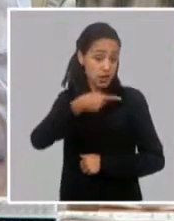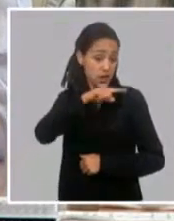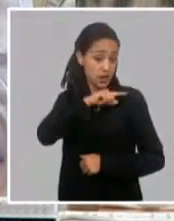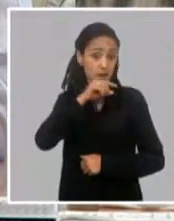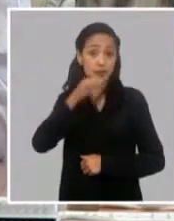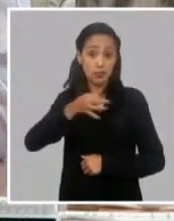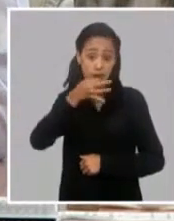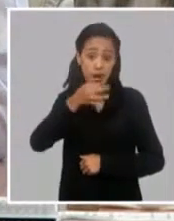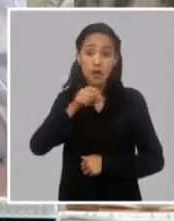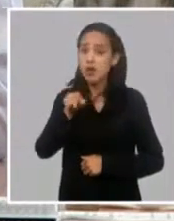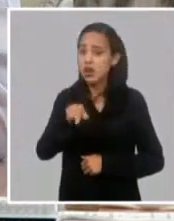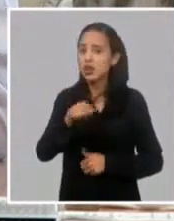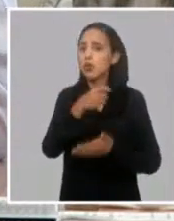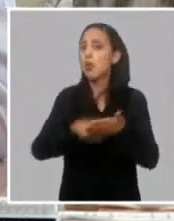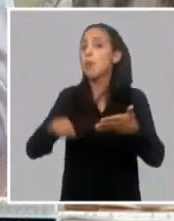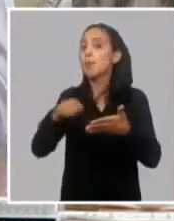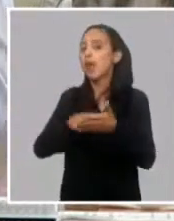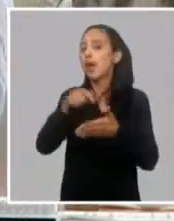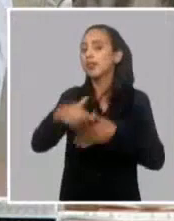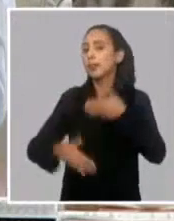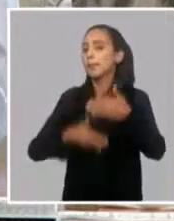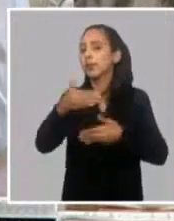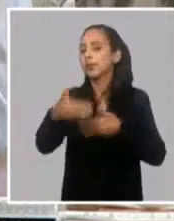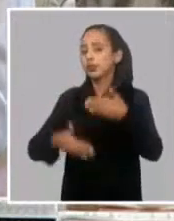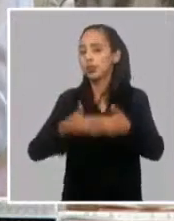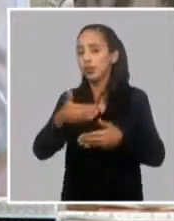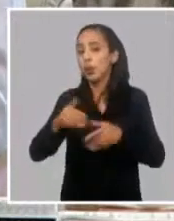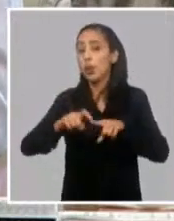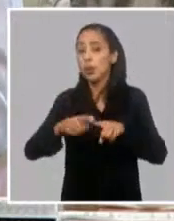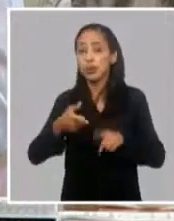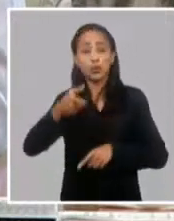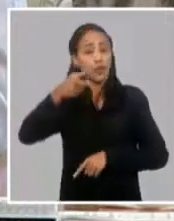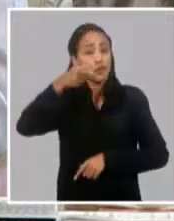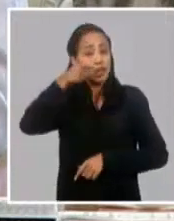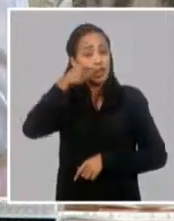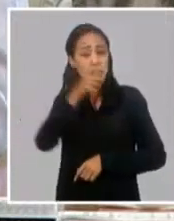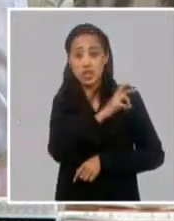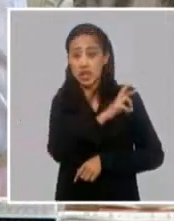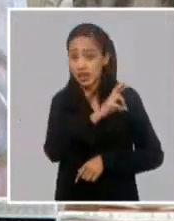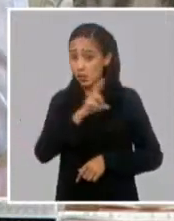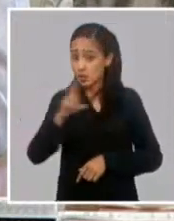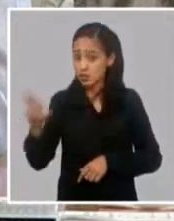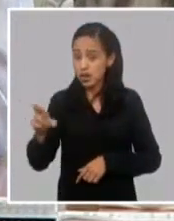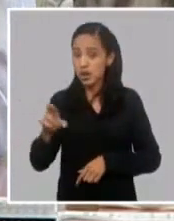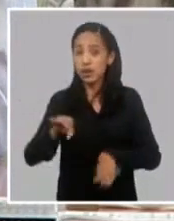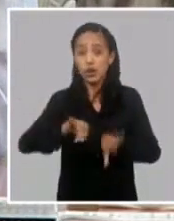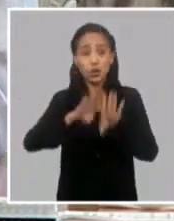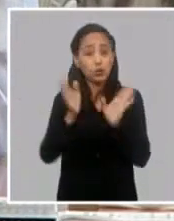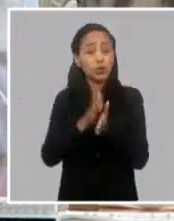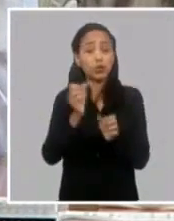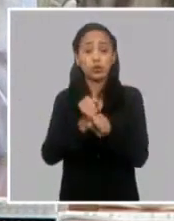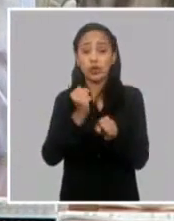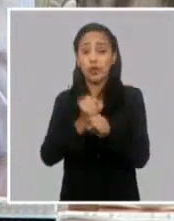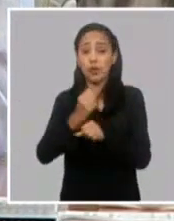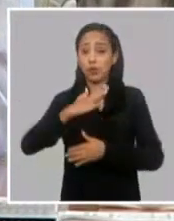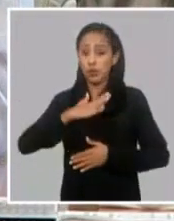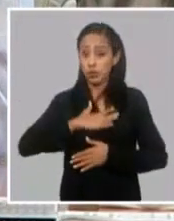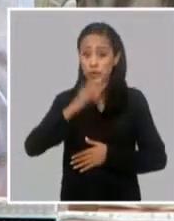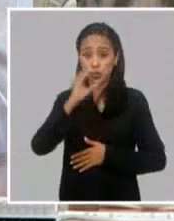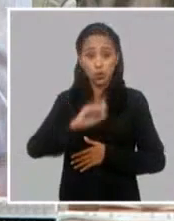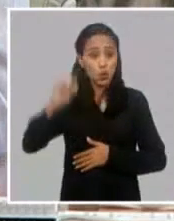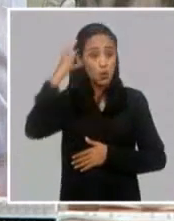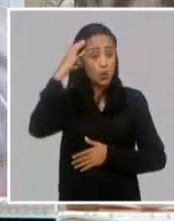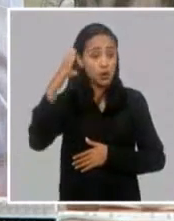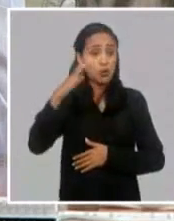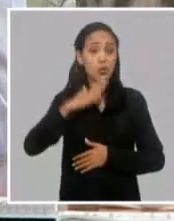plan deliberado y un plan que está en proceso. Por eso la vigilancia revolucionaria, la actuación de nuestras instituciones,